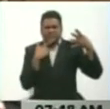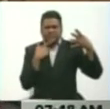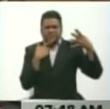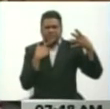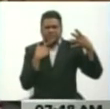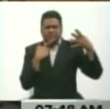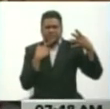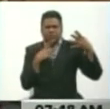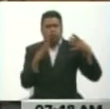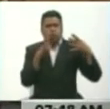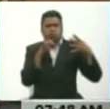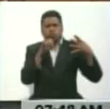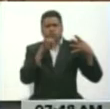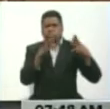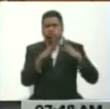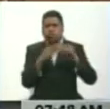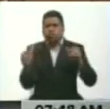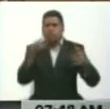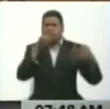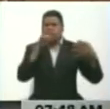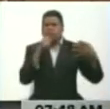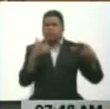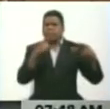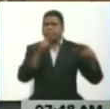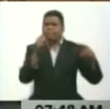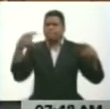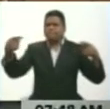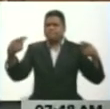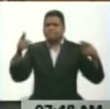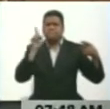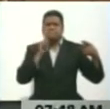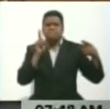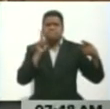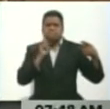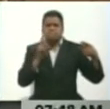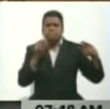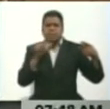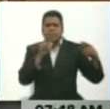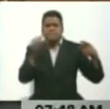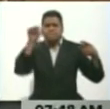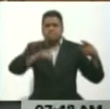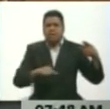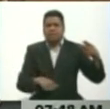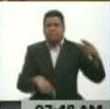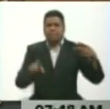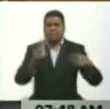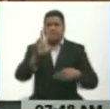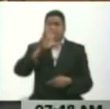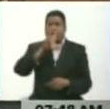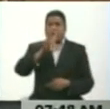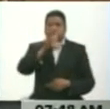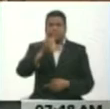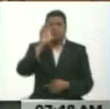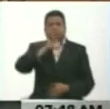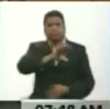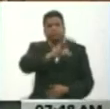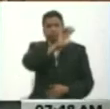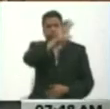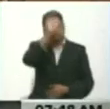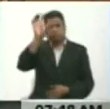Noticias negativas de Venezuela en estas tres ciudades, Bogotá, Madrid, Miami,